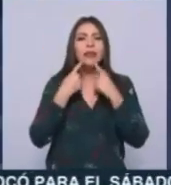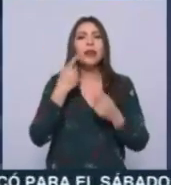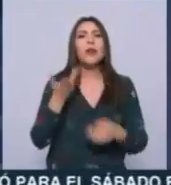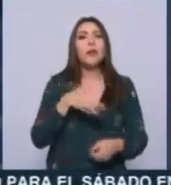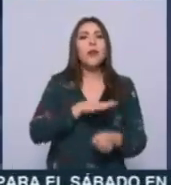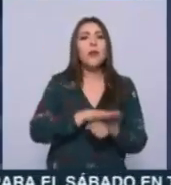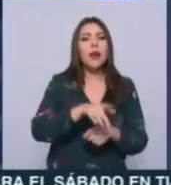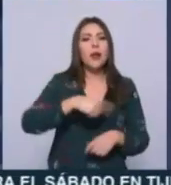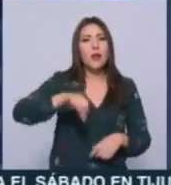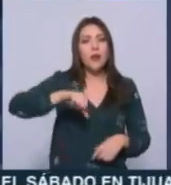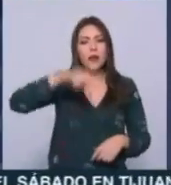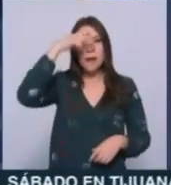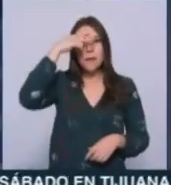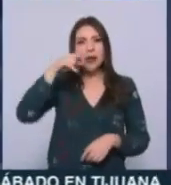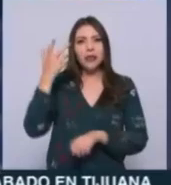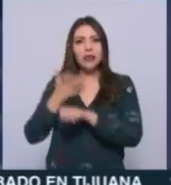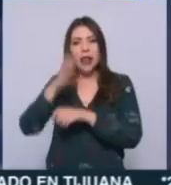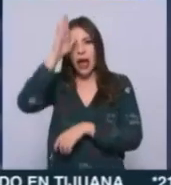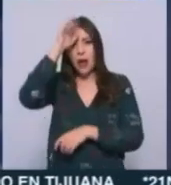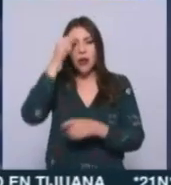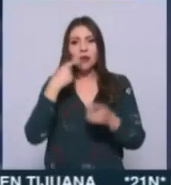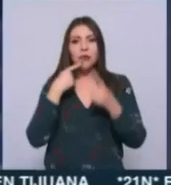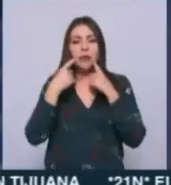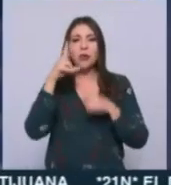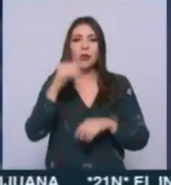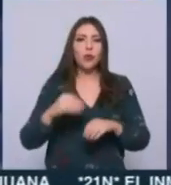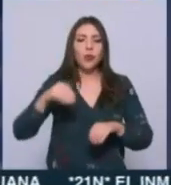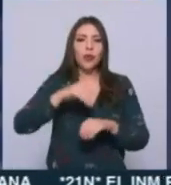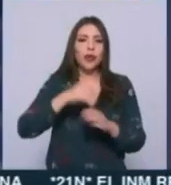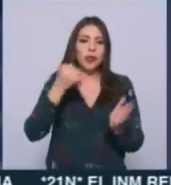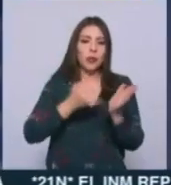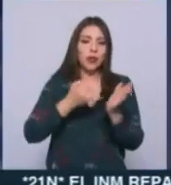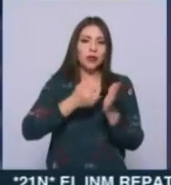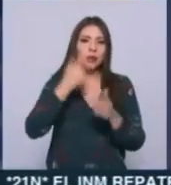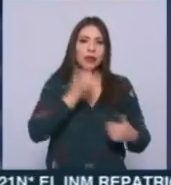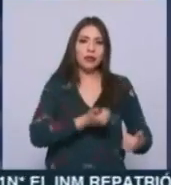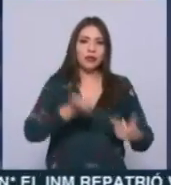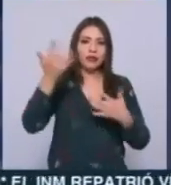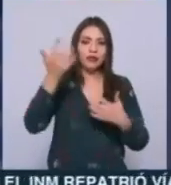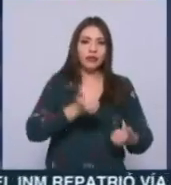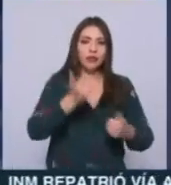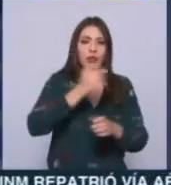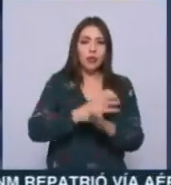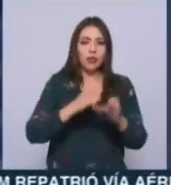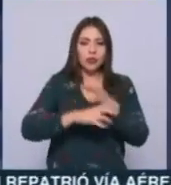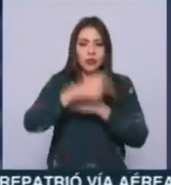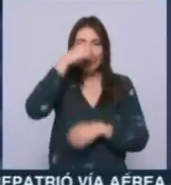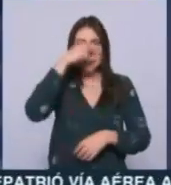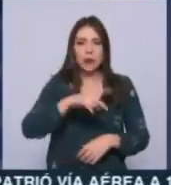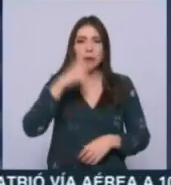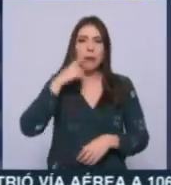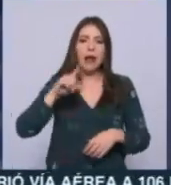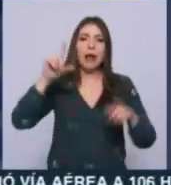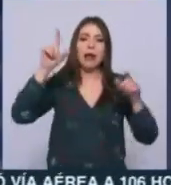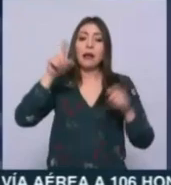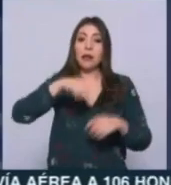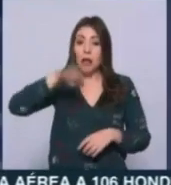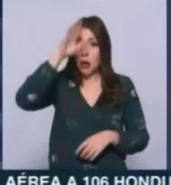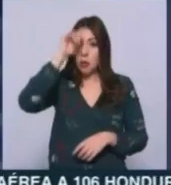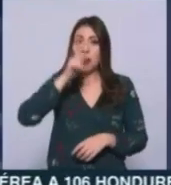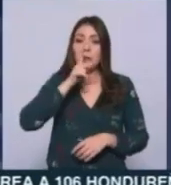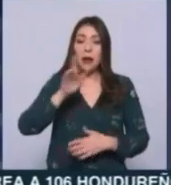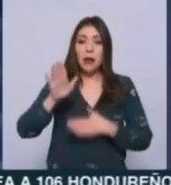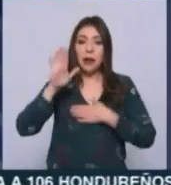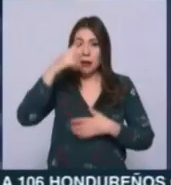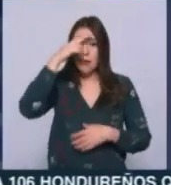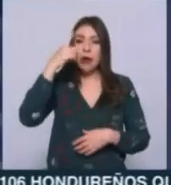México y Estados Unidos para evitar la imposición de aranceles a las importaciones mexicanas, bajo el compromiso de nuestro país de reducir la migración ilegal que